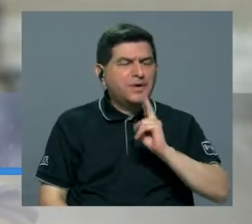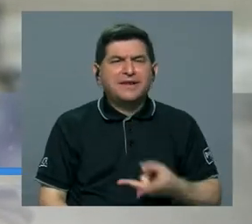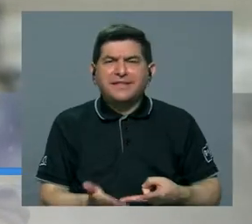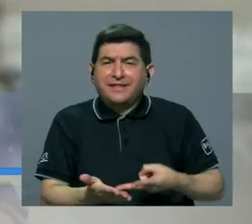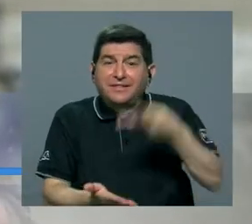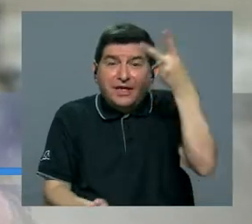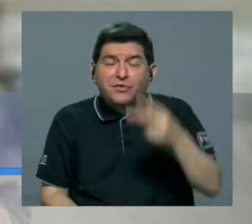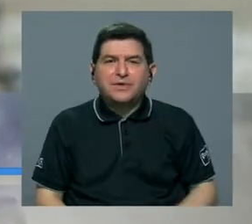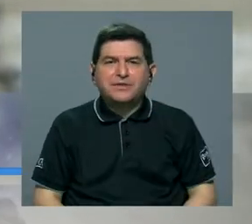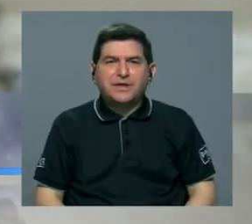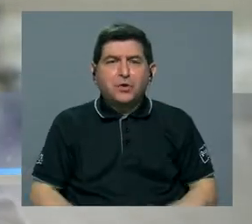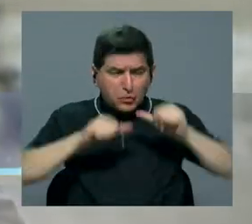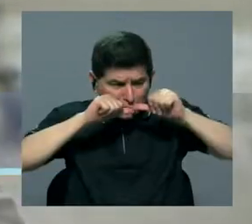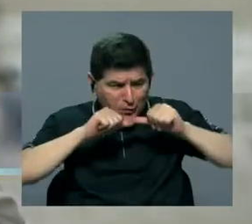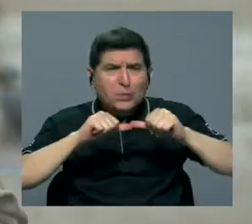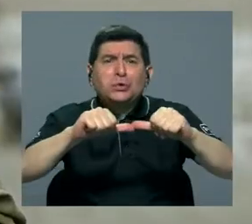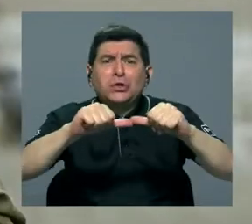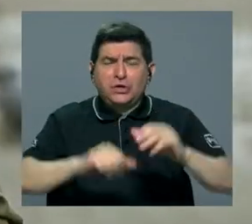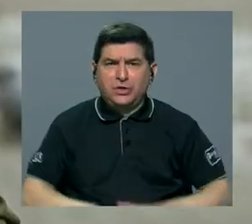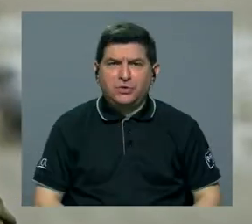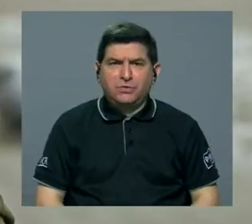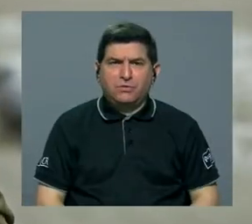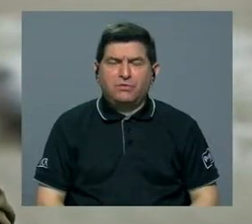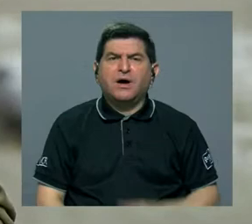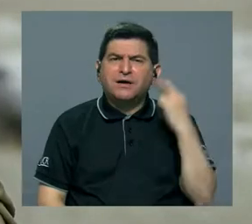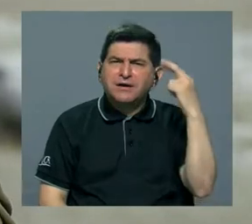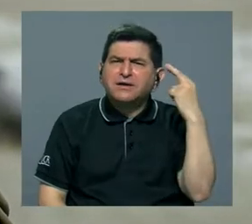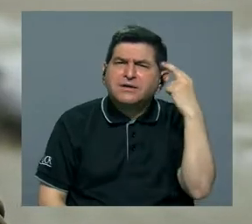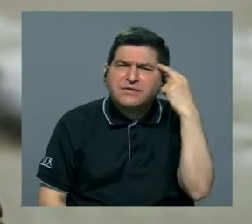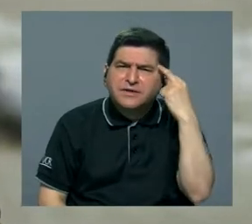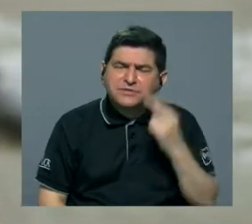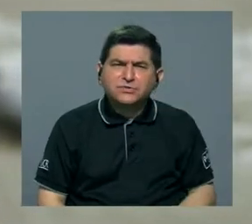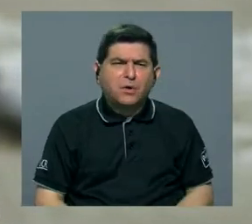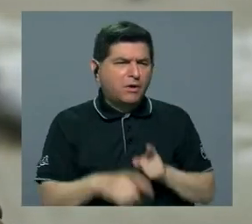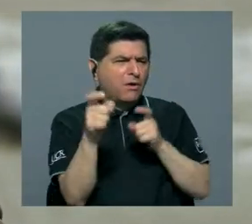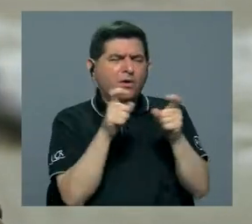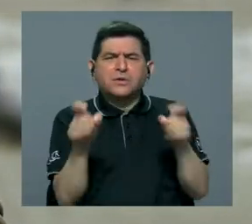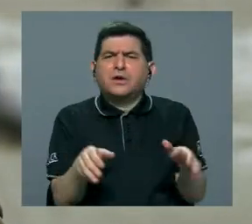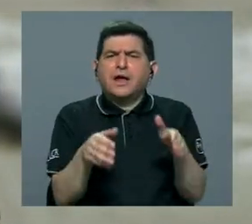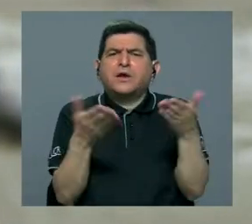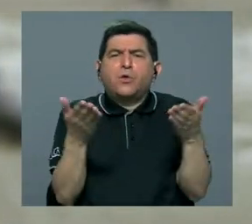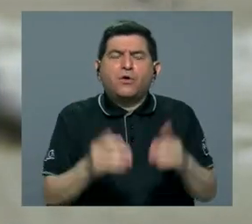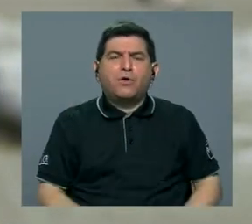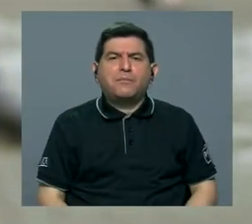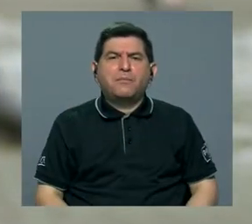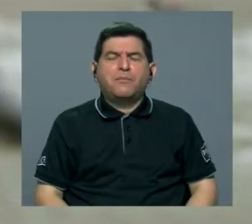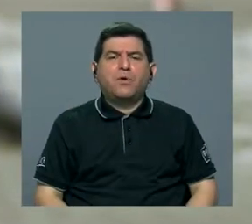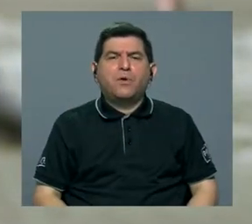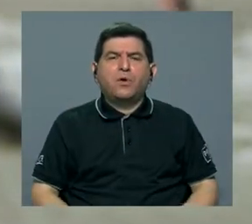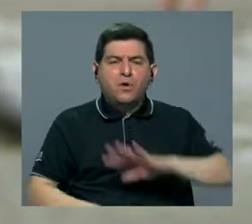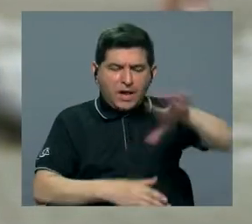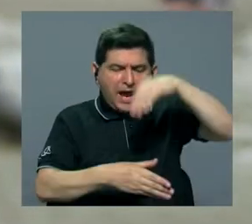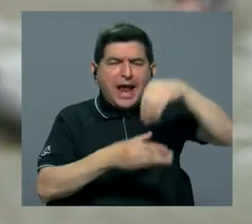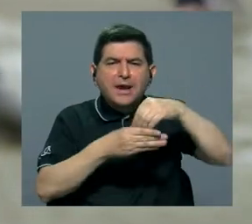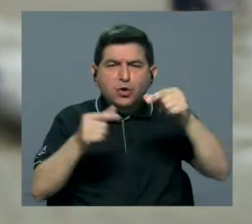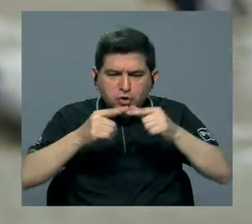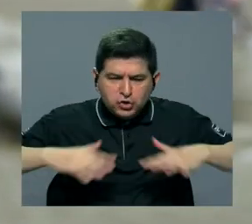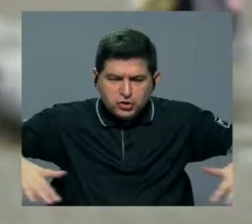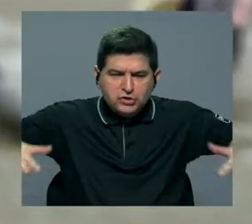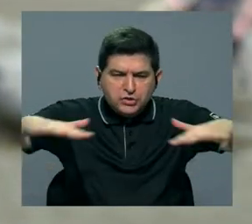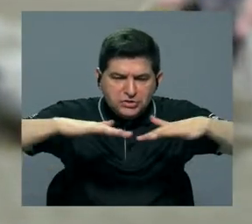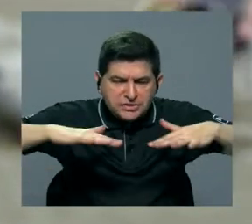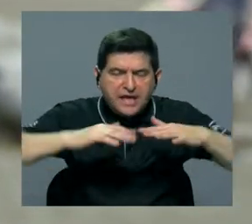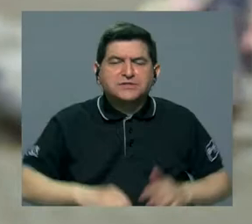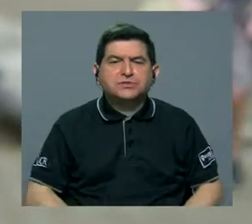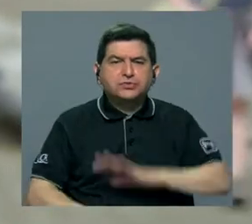valor permanente es casualmente cómo se maneja el contexto geográfico, cómo se maneja